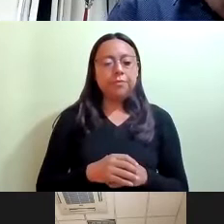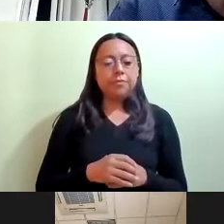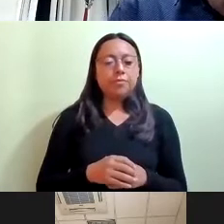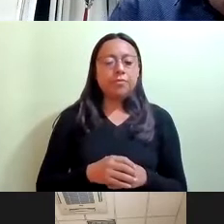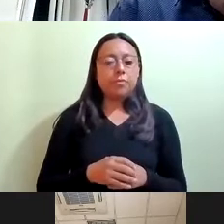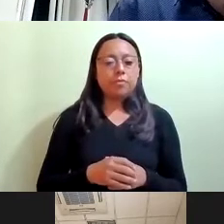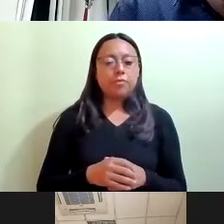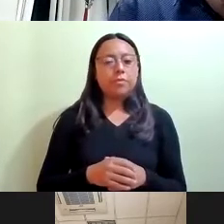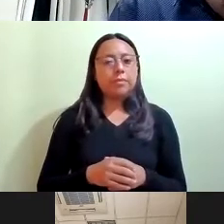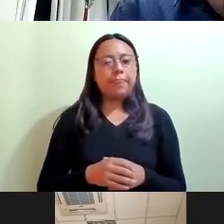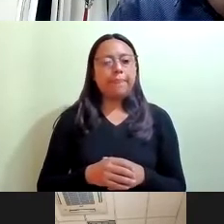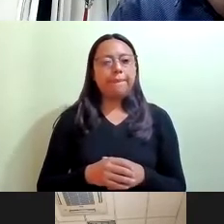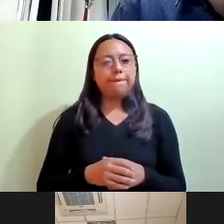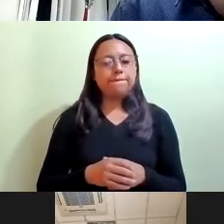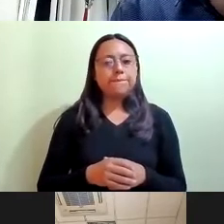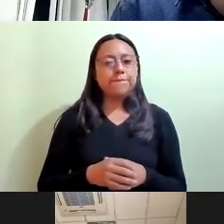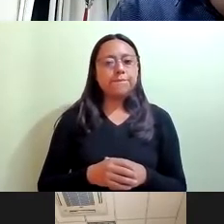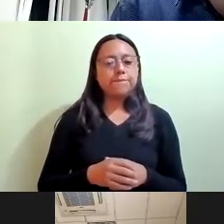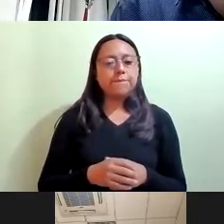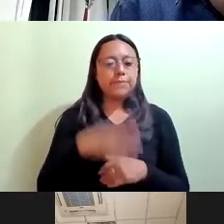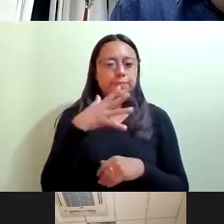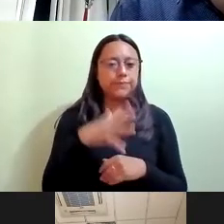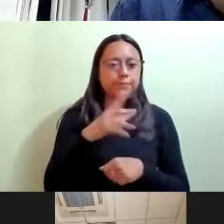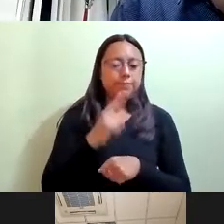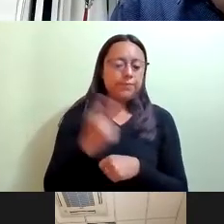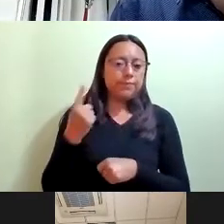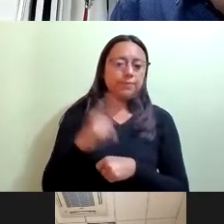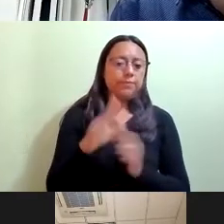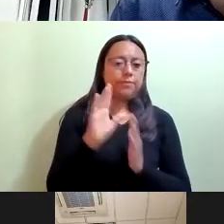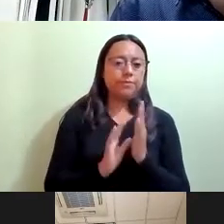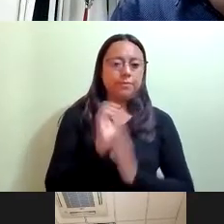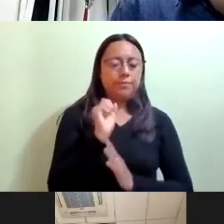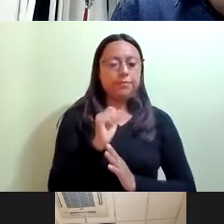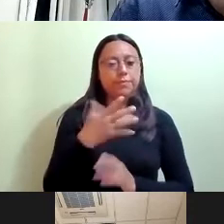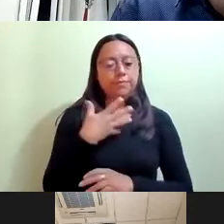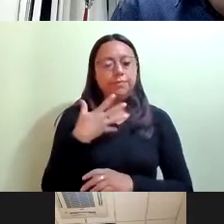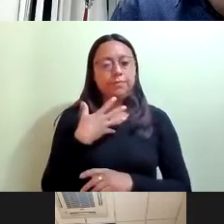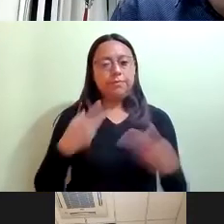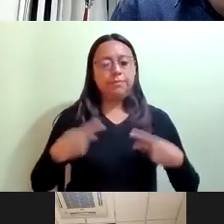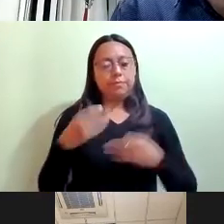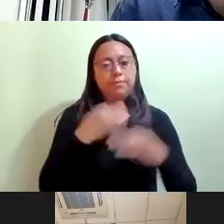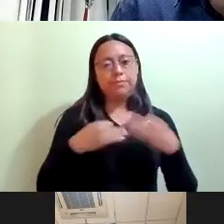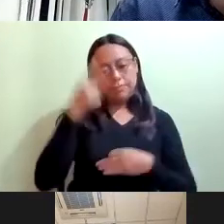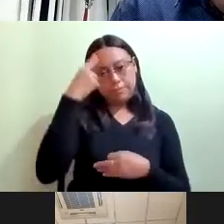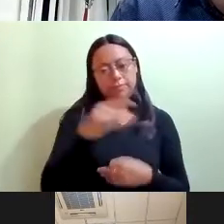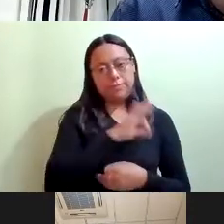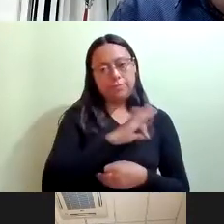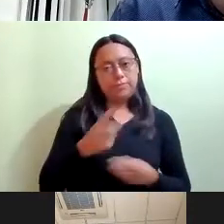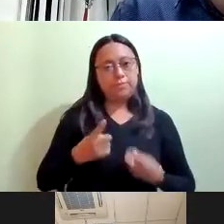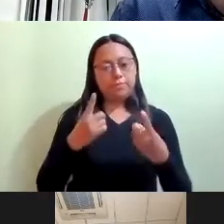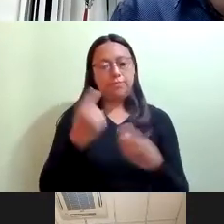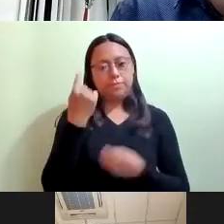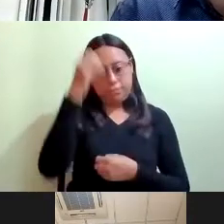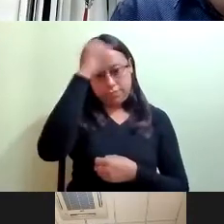era por el término, por los 10 días que mandata la Constitución que tienen la ciudadanía para emitir una opinión. Pero